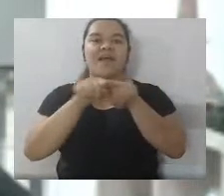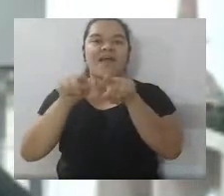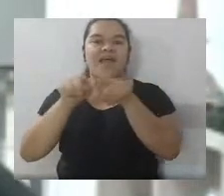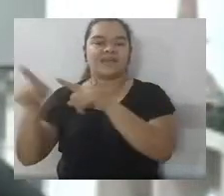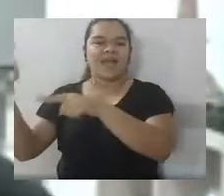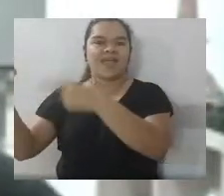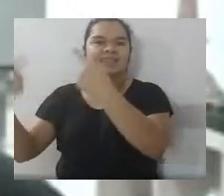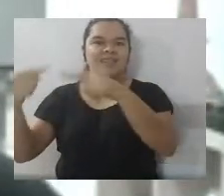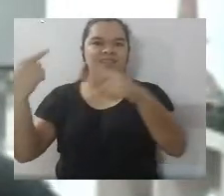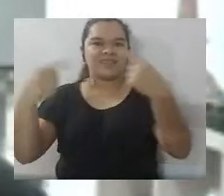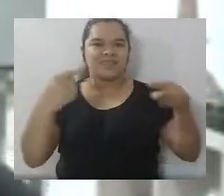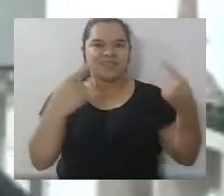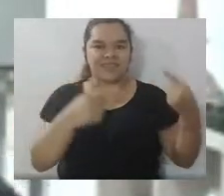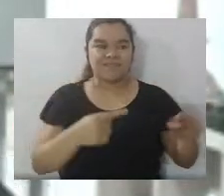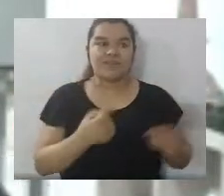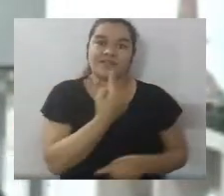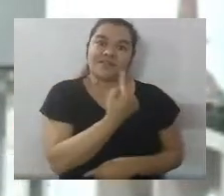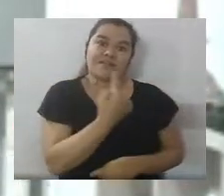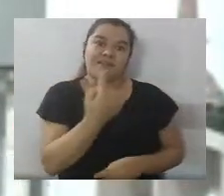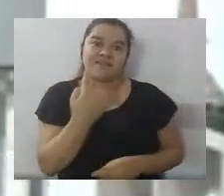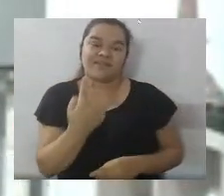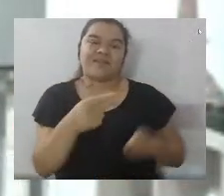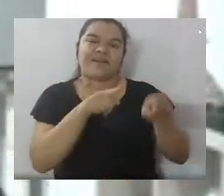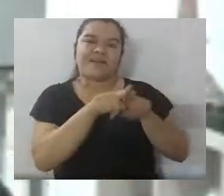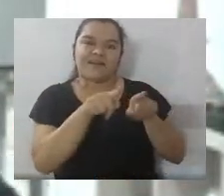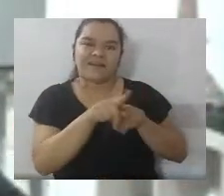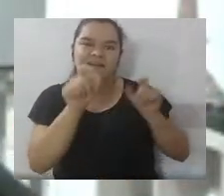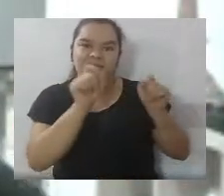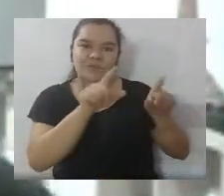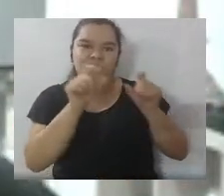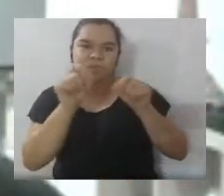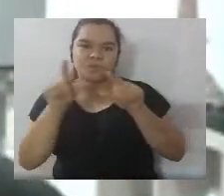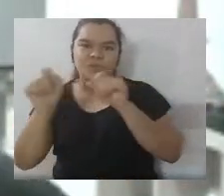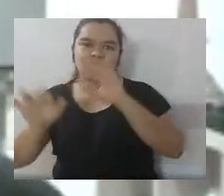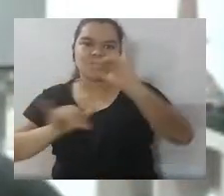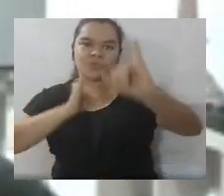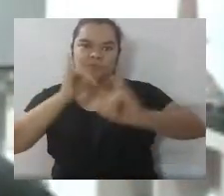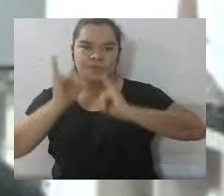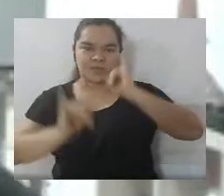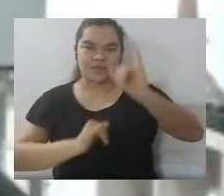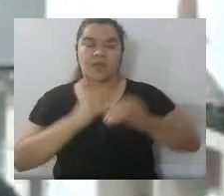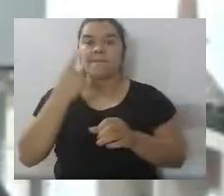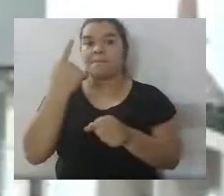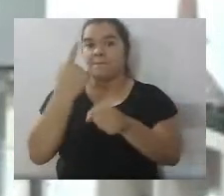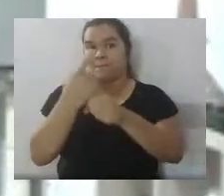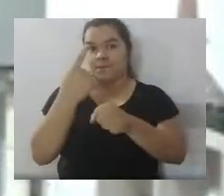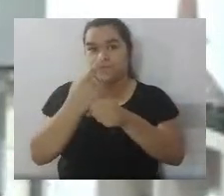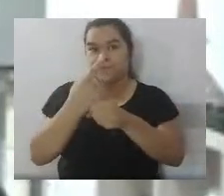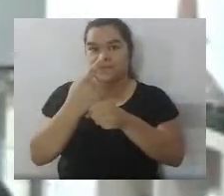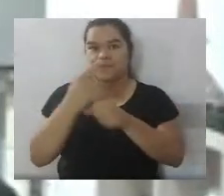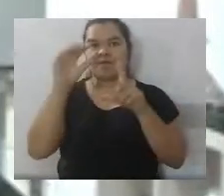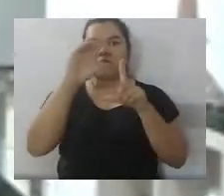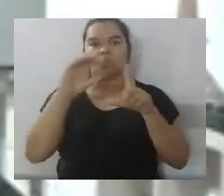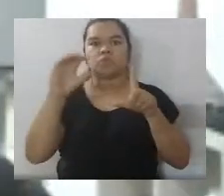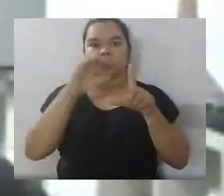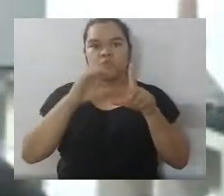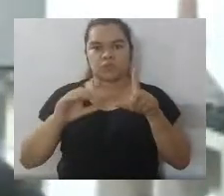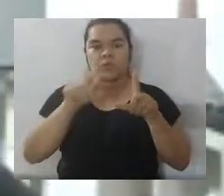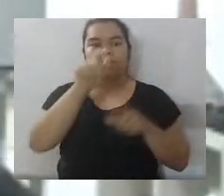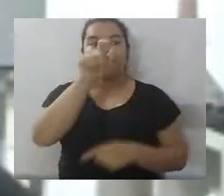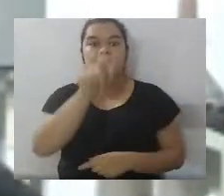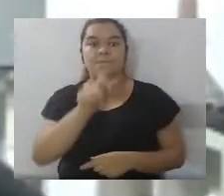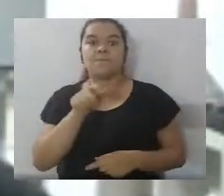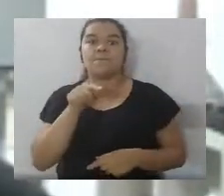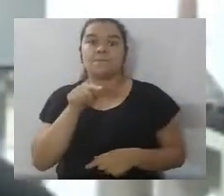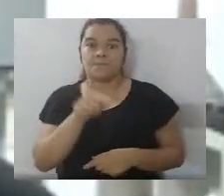nos cuenten un poco más. Vamos a empezar entonces el primer panel. Para él vamos